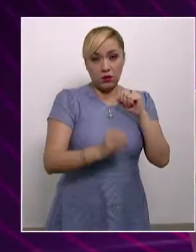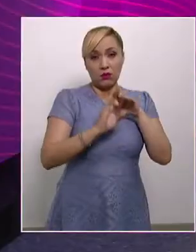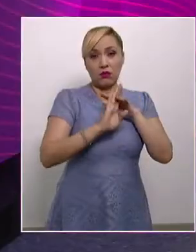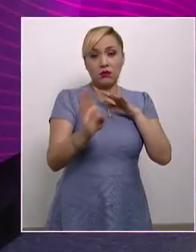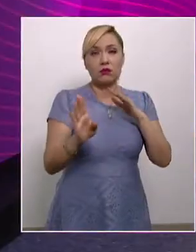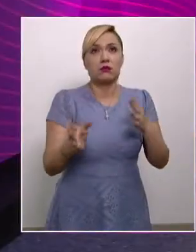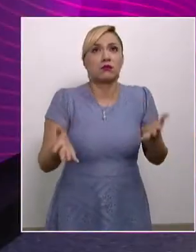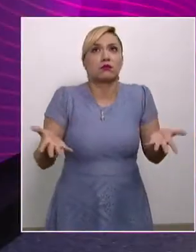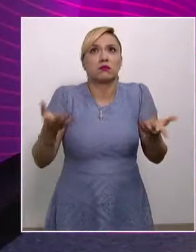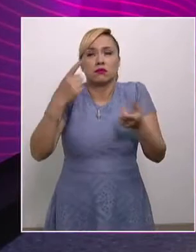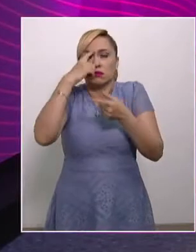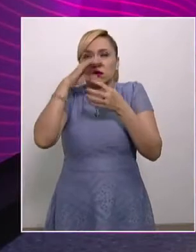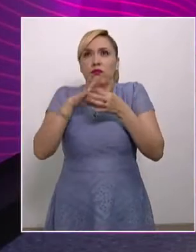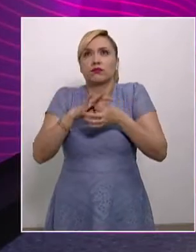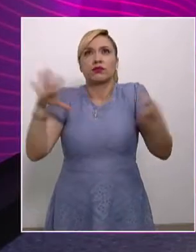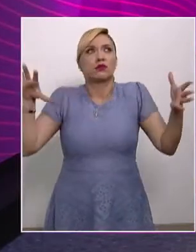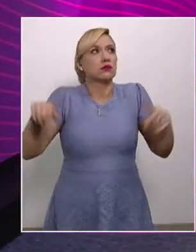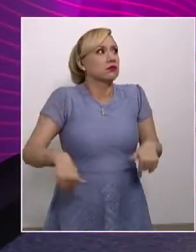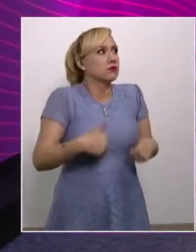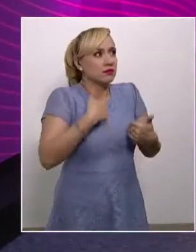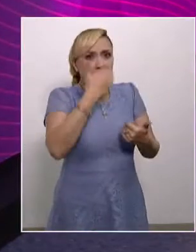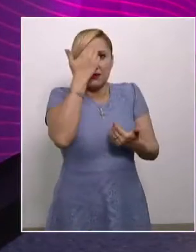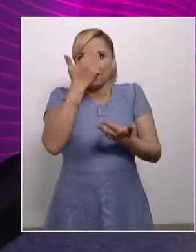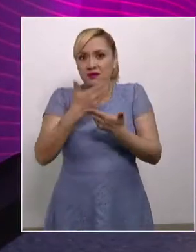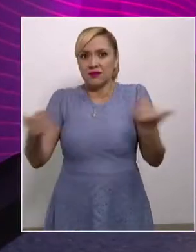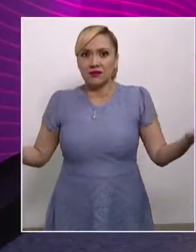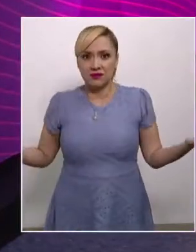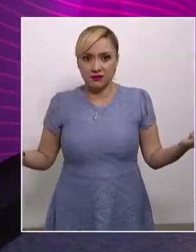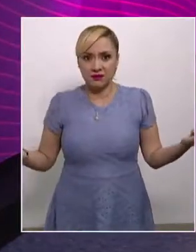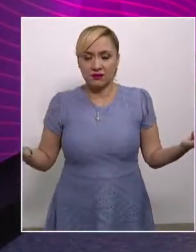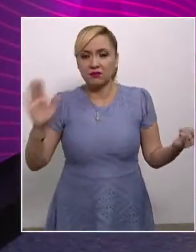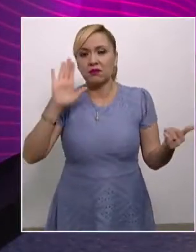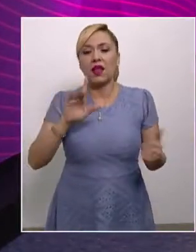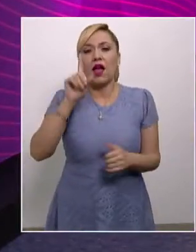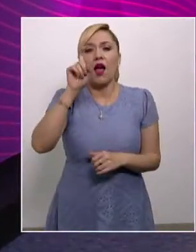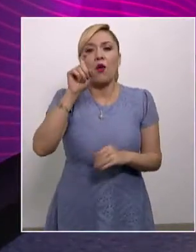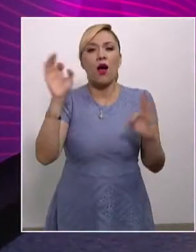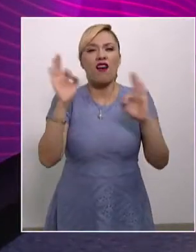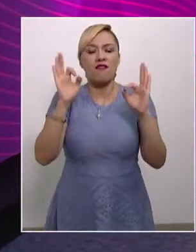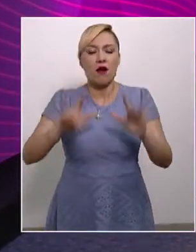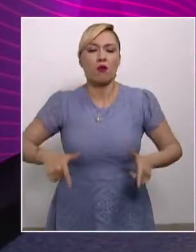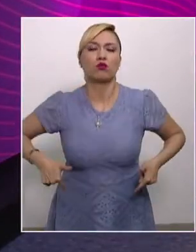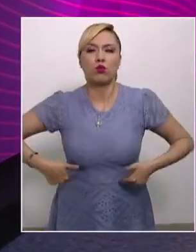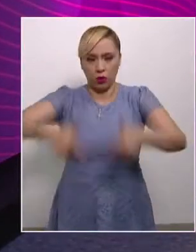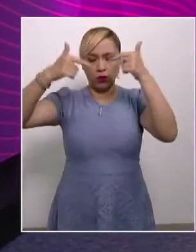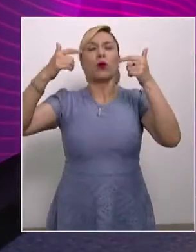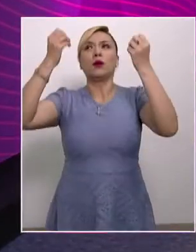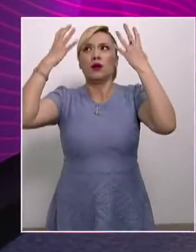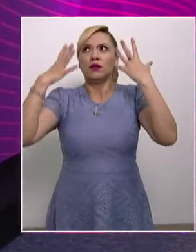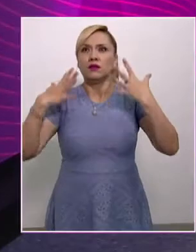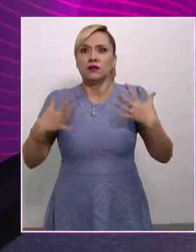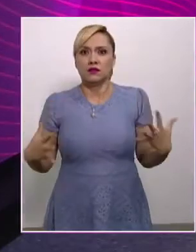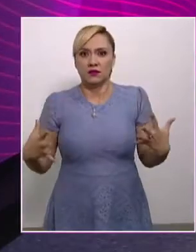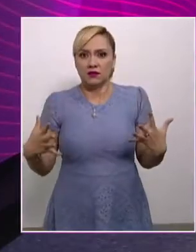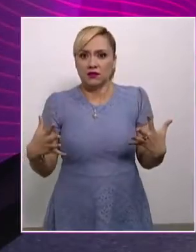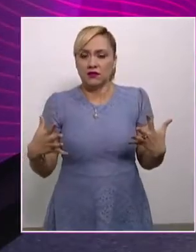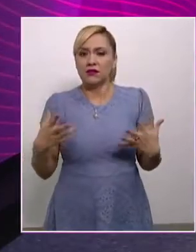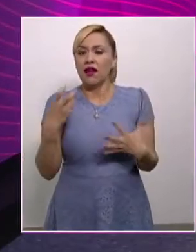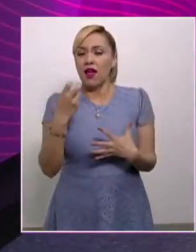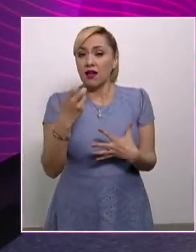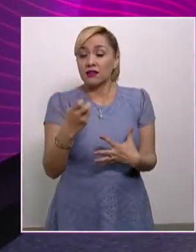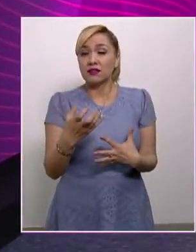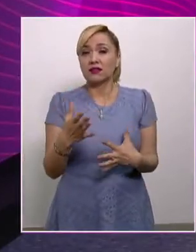pierde es eso, ¿no? Entonces es como una cubetada de agua fría, y eso es mucho con lo que nosotros trabajamos, la sensibilización